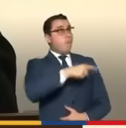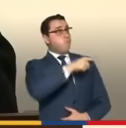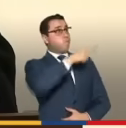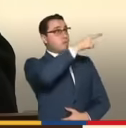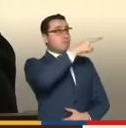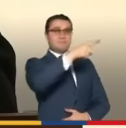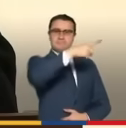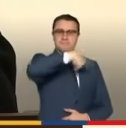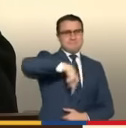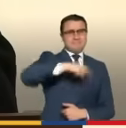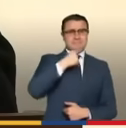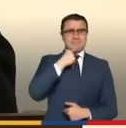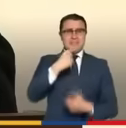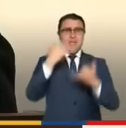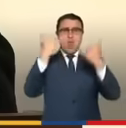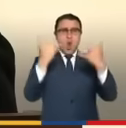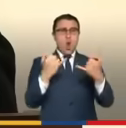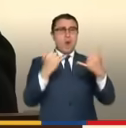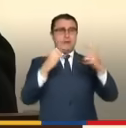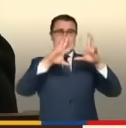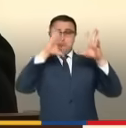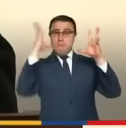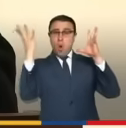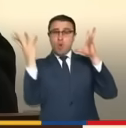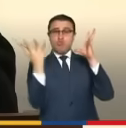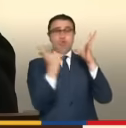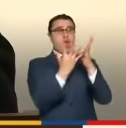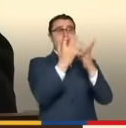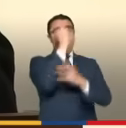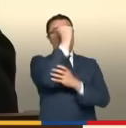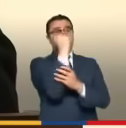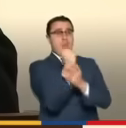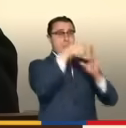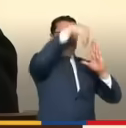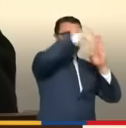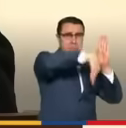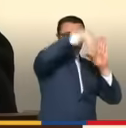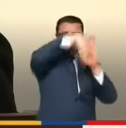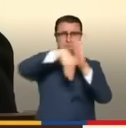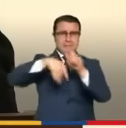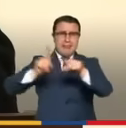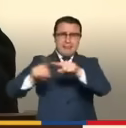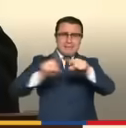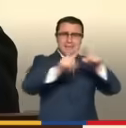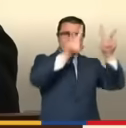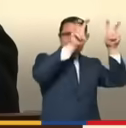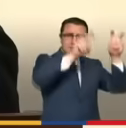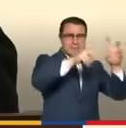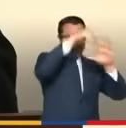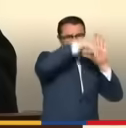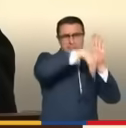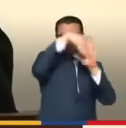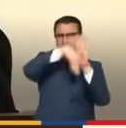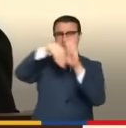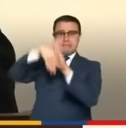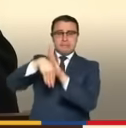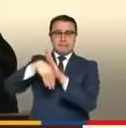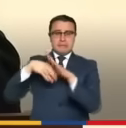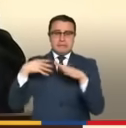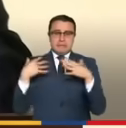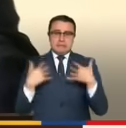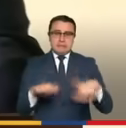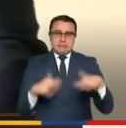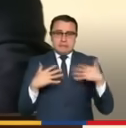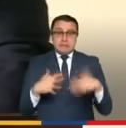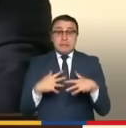una policrisis, una crisis integral, a la cual la sociedad colombiana tiene que asomarse, además de sentirla